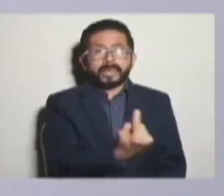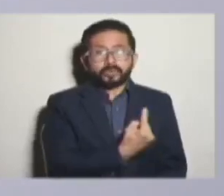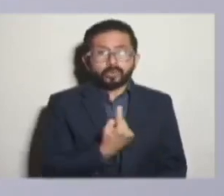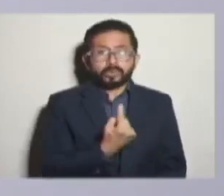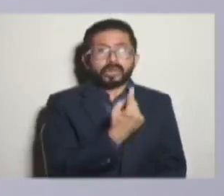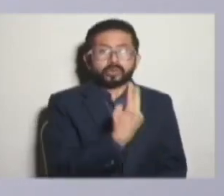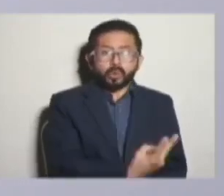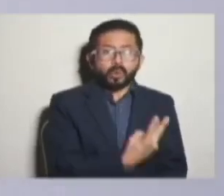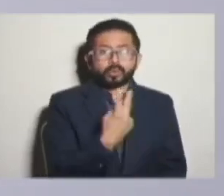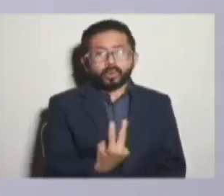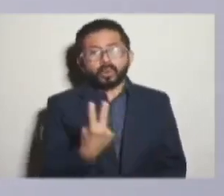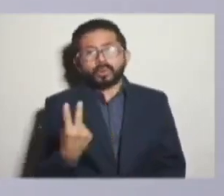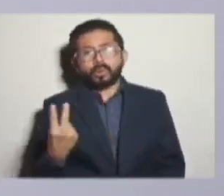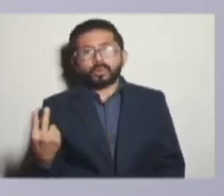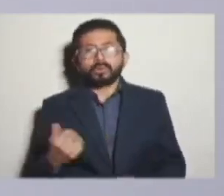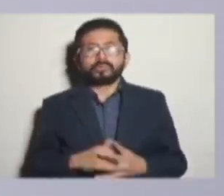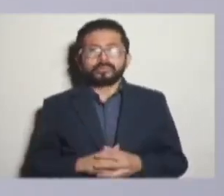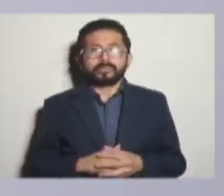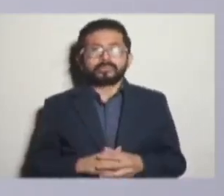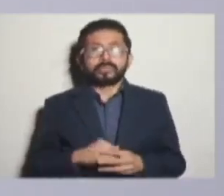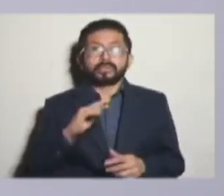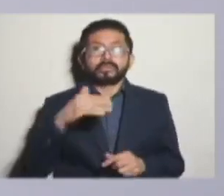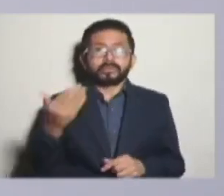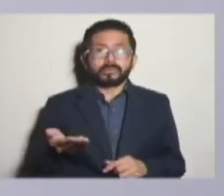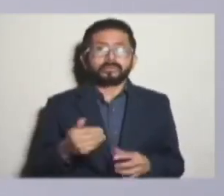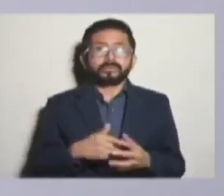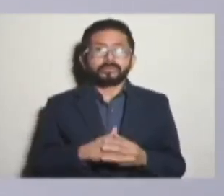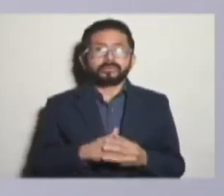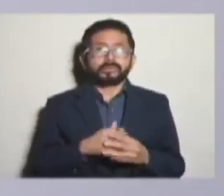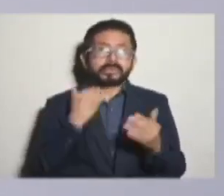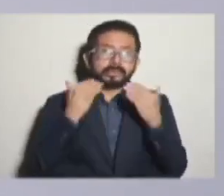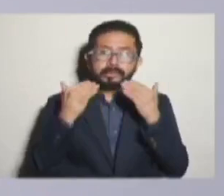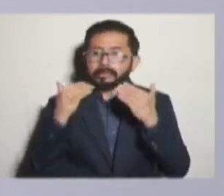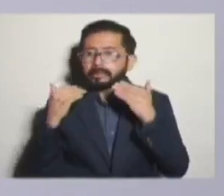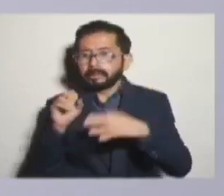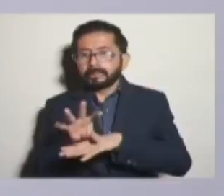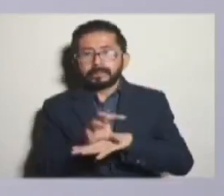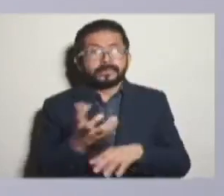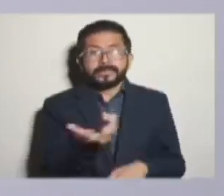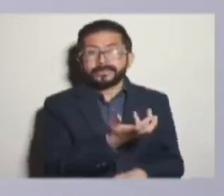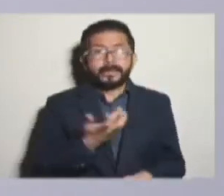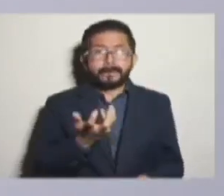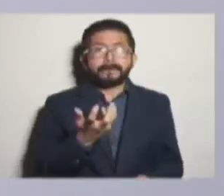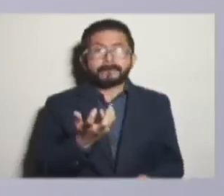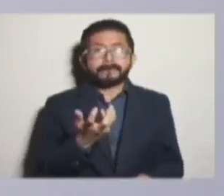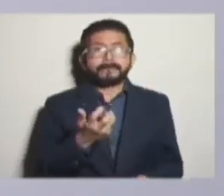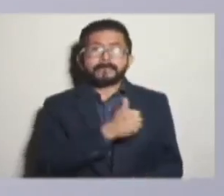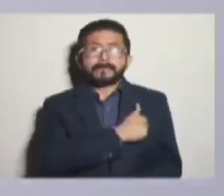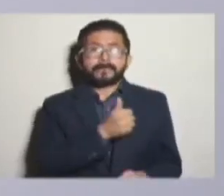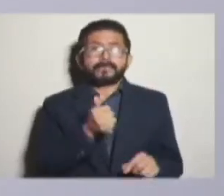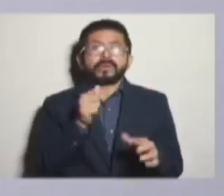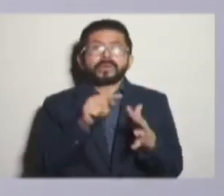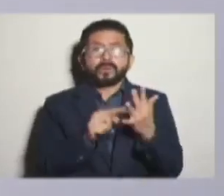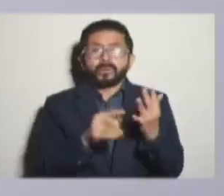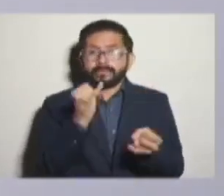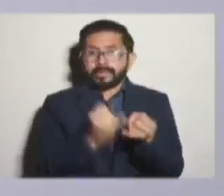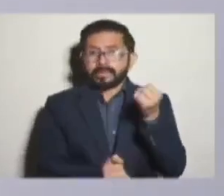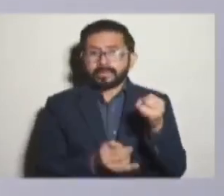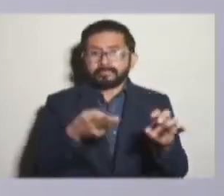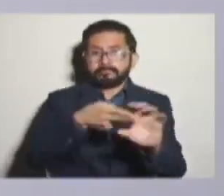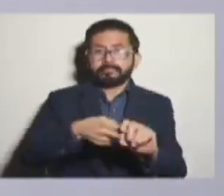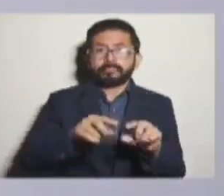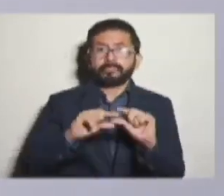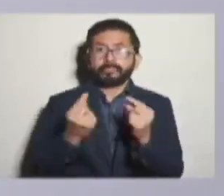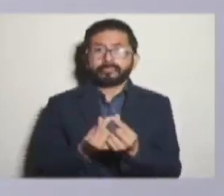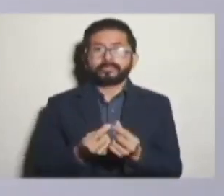sé que se van a estar quedando y posteriormente brindarles la alimentación requerida a todo el personal que va a conformar las mesas